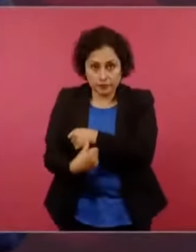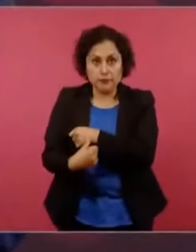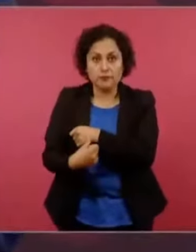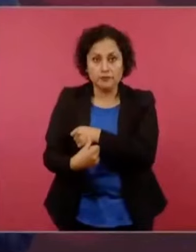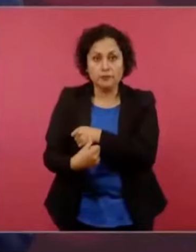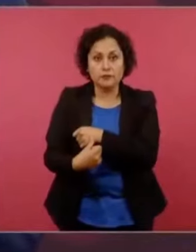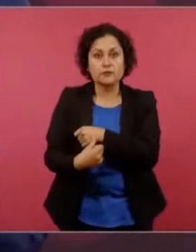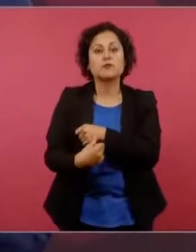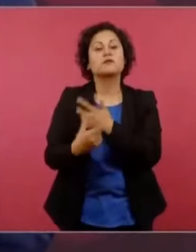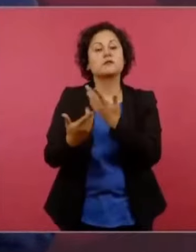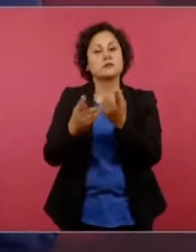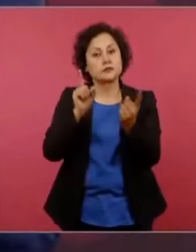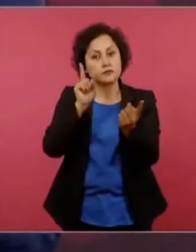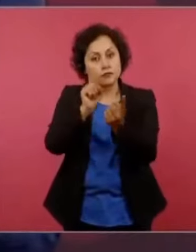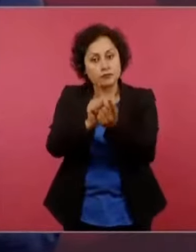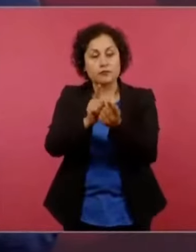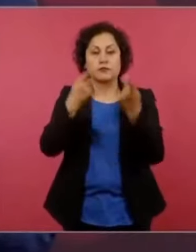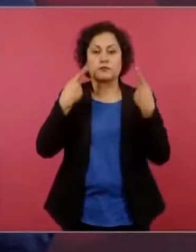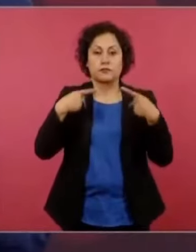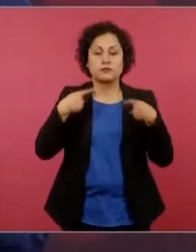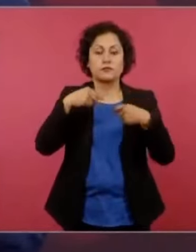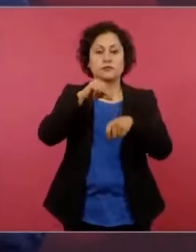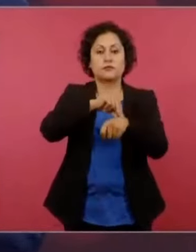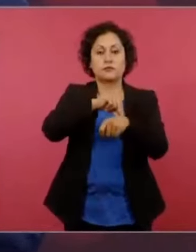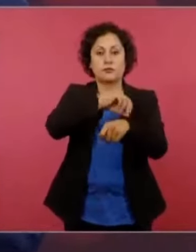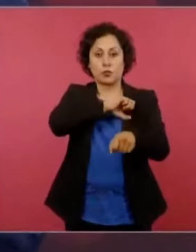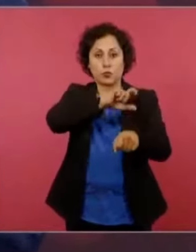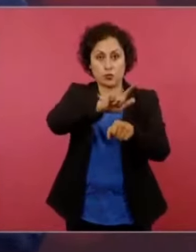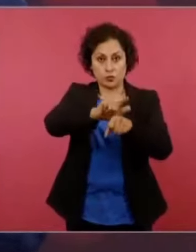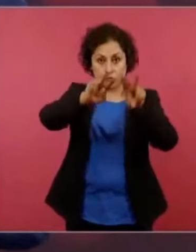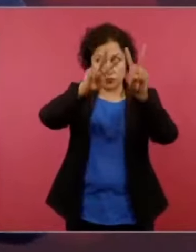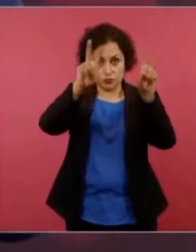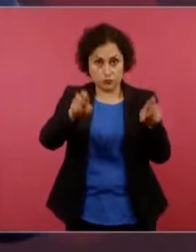con los médicos especialistas,